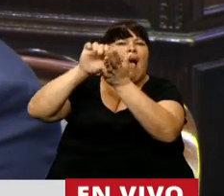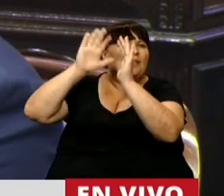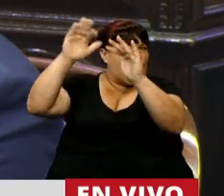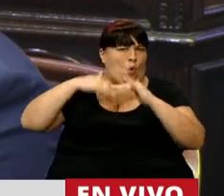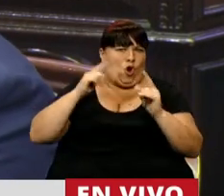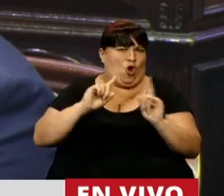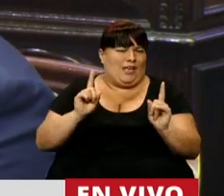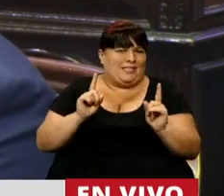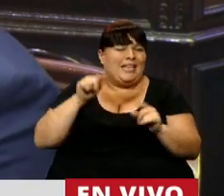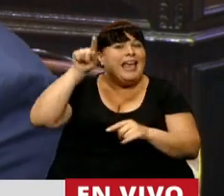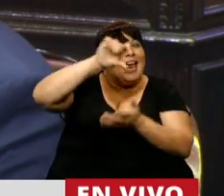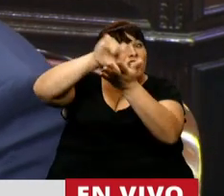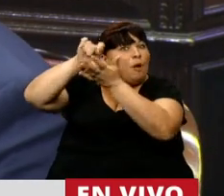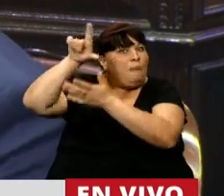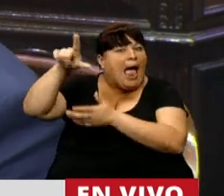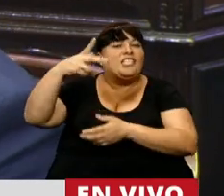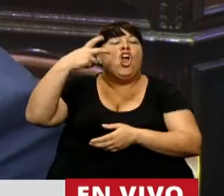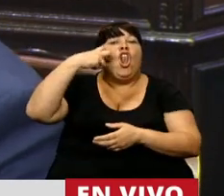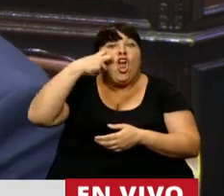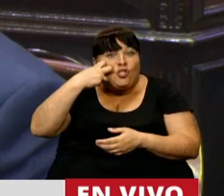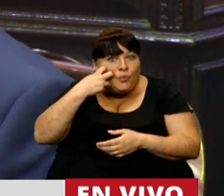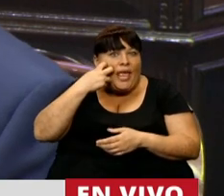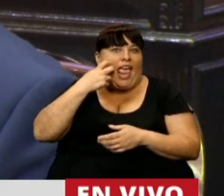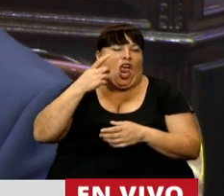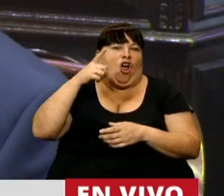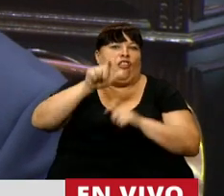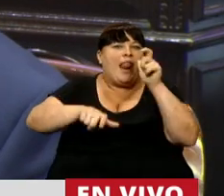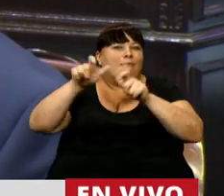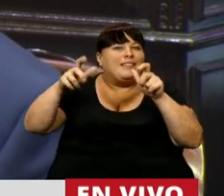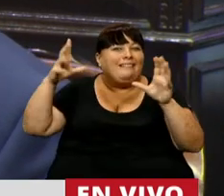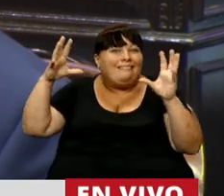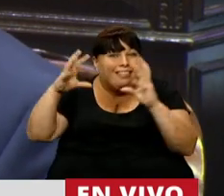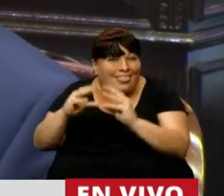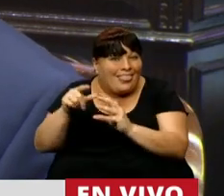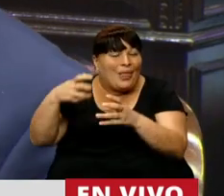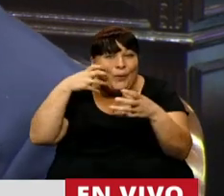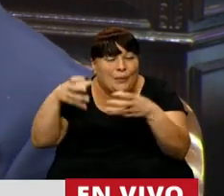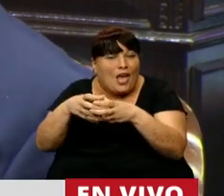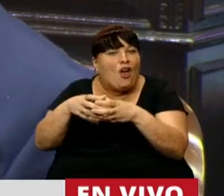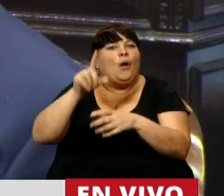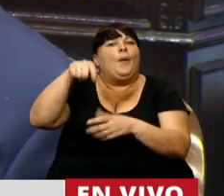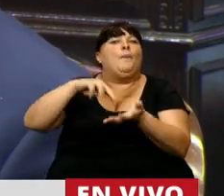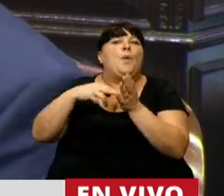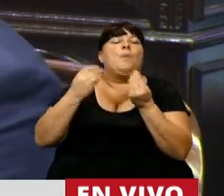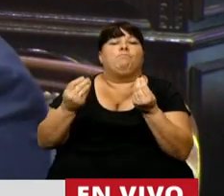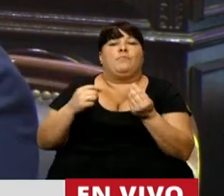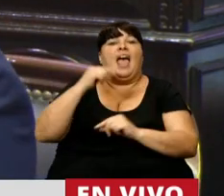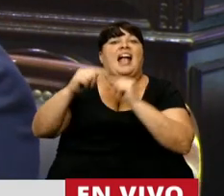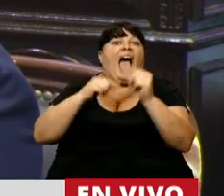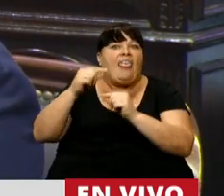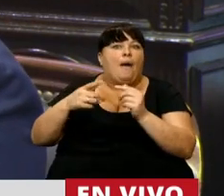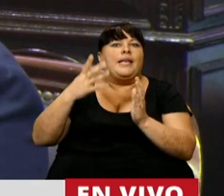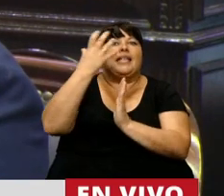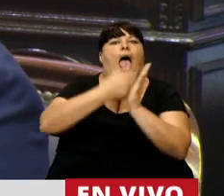países en los que el envejecimiento de la pirámide poblacional lleva al dilema de que cada vez